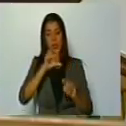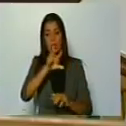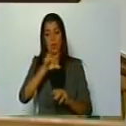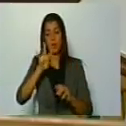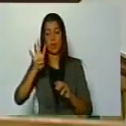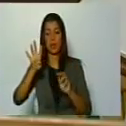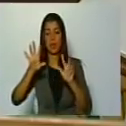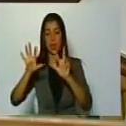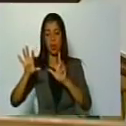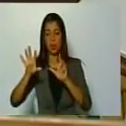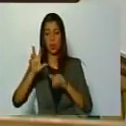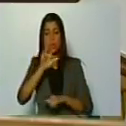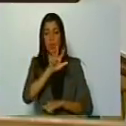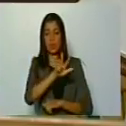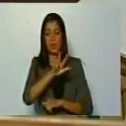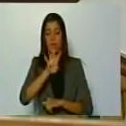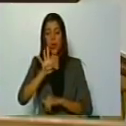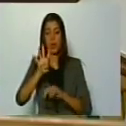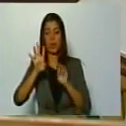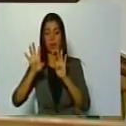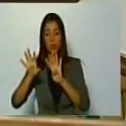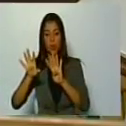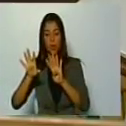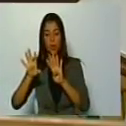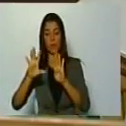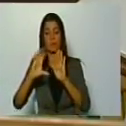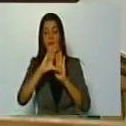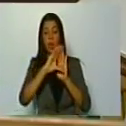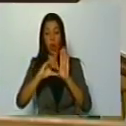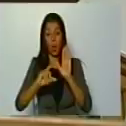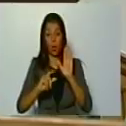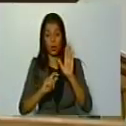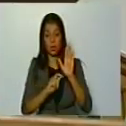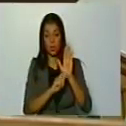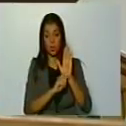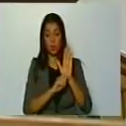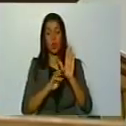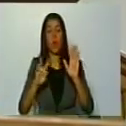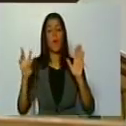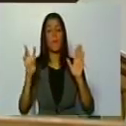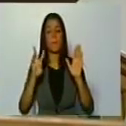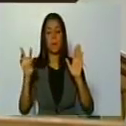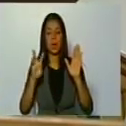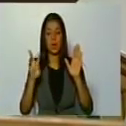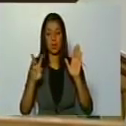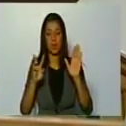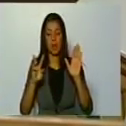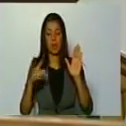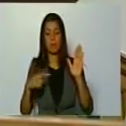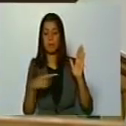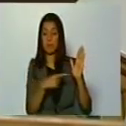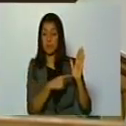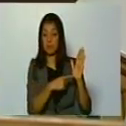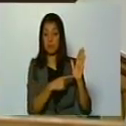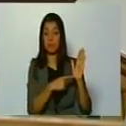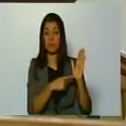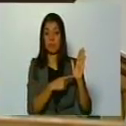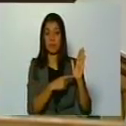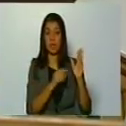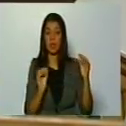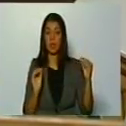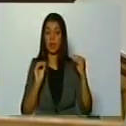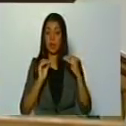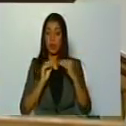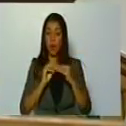348 y 349 de la Constitución de la República Bolivariana de Venezuela, conforme al